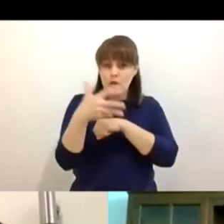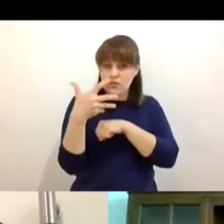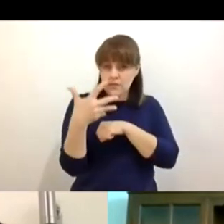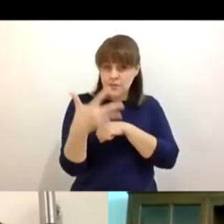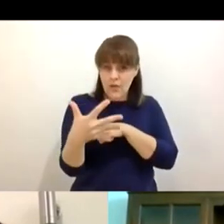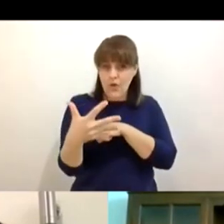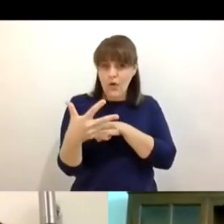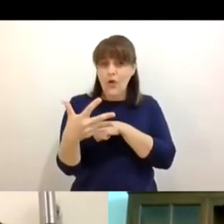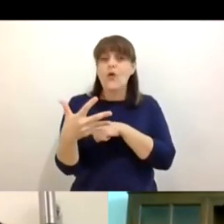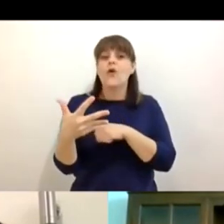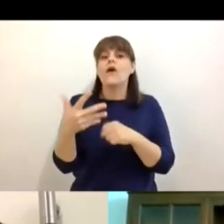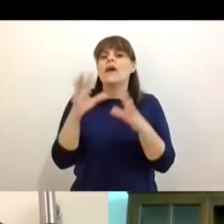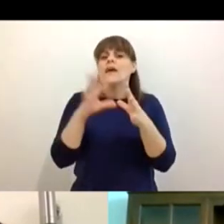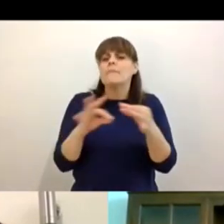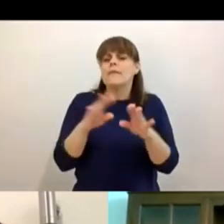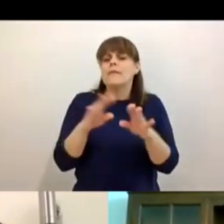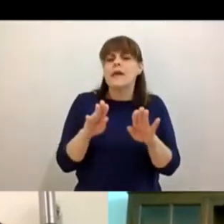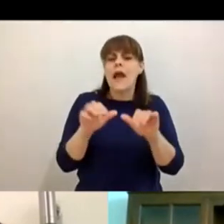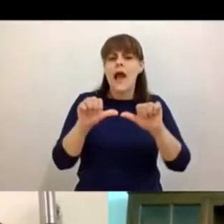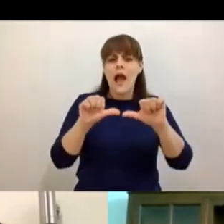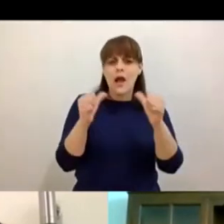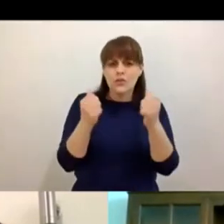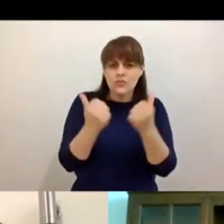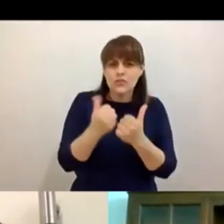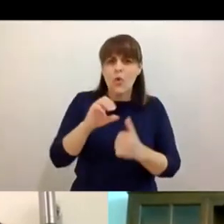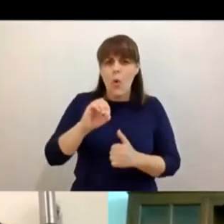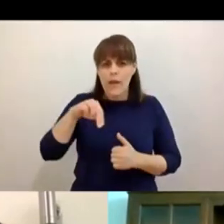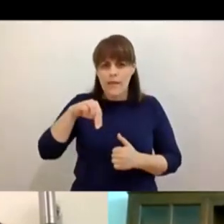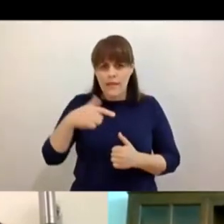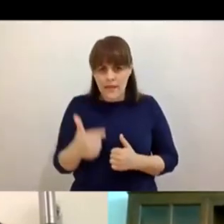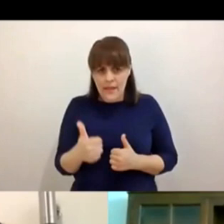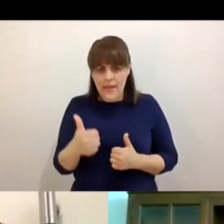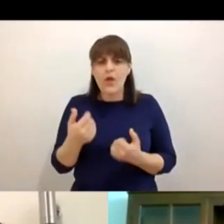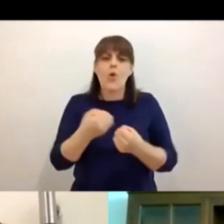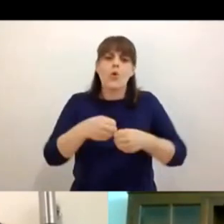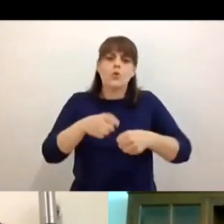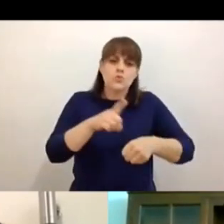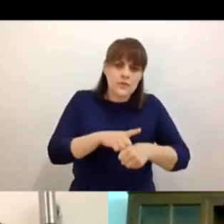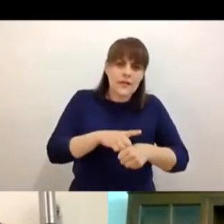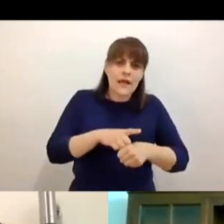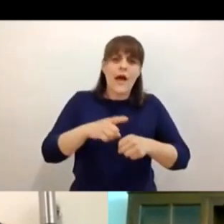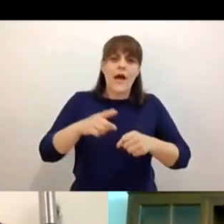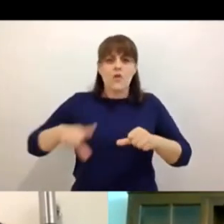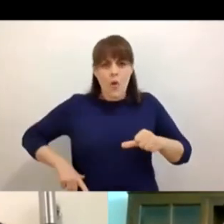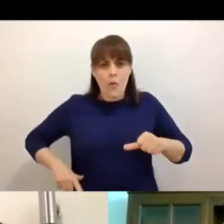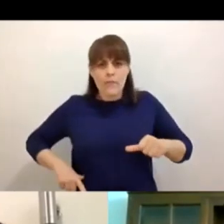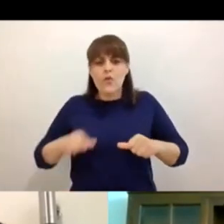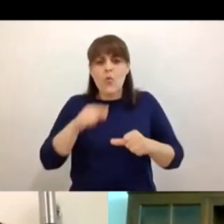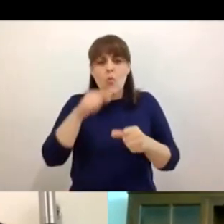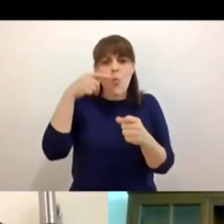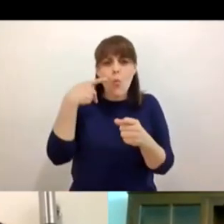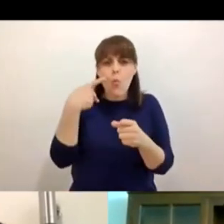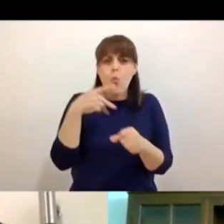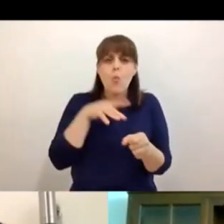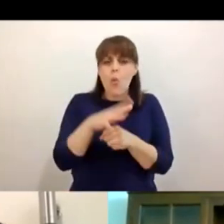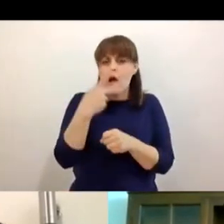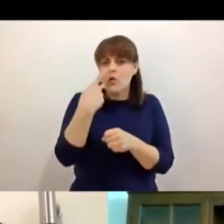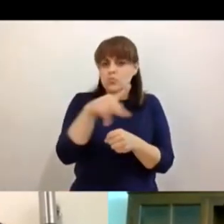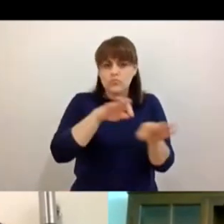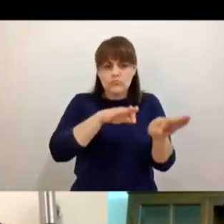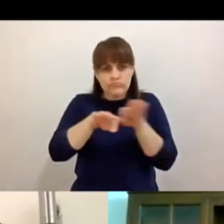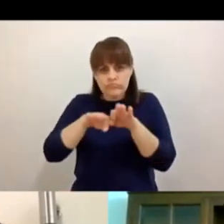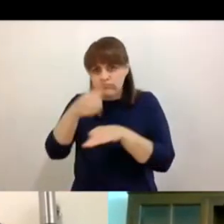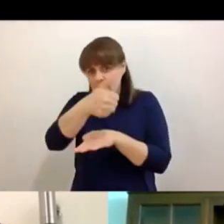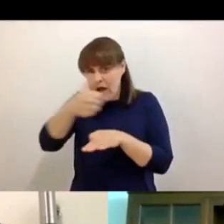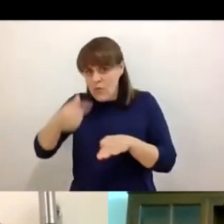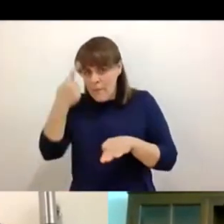deben de hacer las ACs, las ONGs, la sociedad civil y, por supuesto, el Estado. Entonces, ¿qué se debe de encontrar a través del